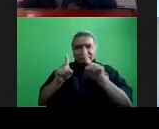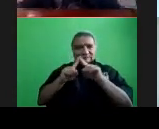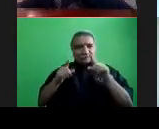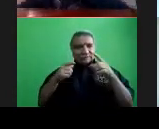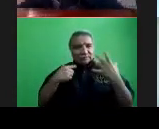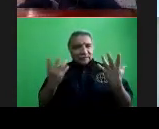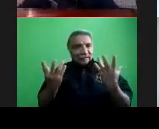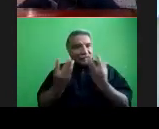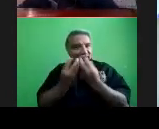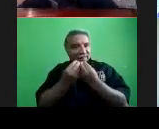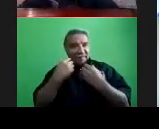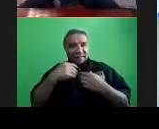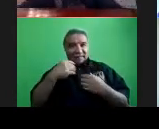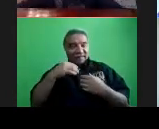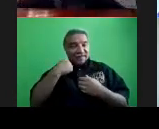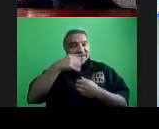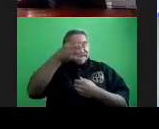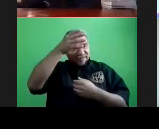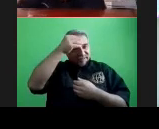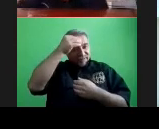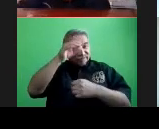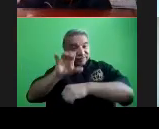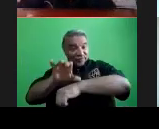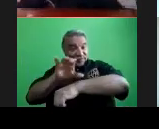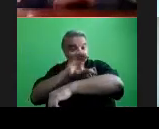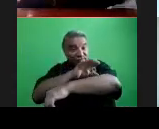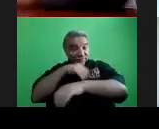iba de Centroamérica, miraba personas diferentes y todo.